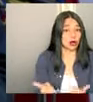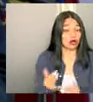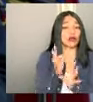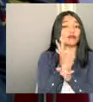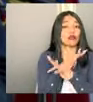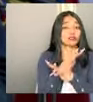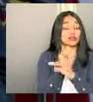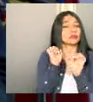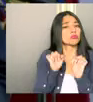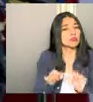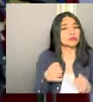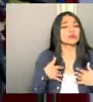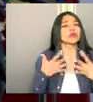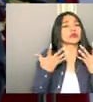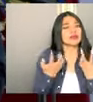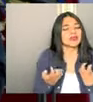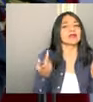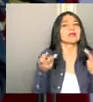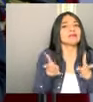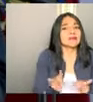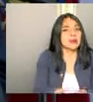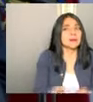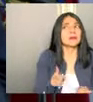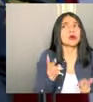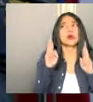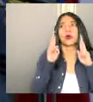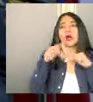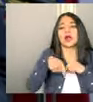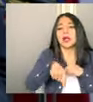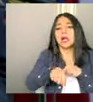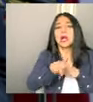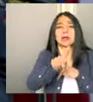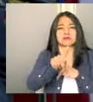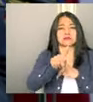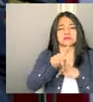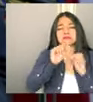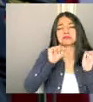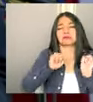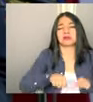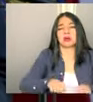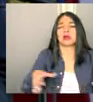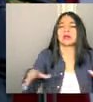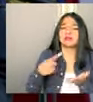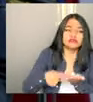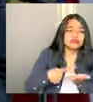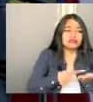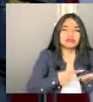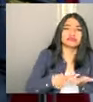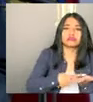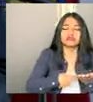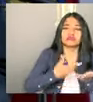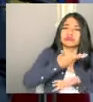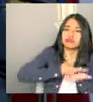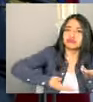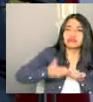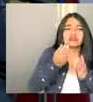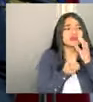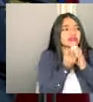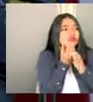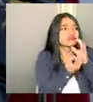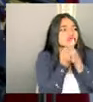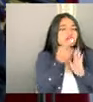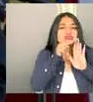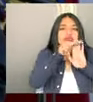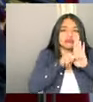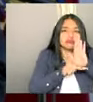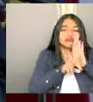Nosotros quisiéramos tener apoyo, ojalá en este mismo periodo, para un par de ordenanzas, alguna de ellas yo ya he comentado con los